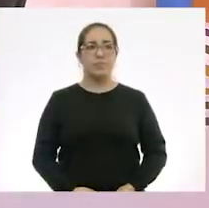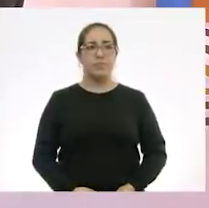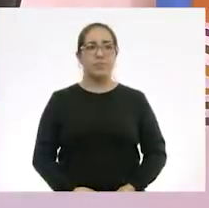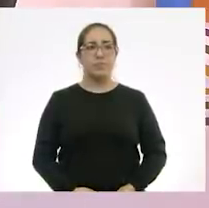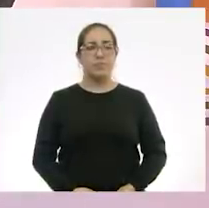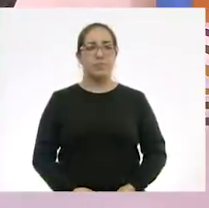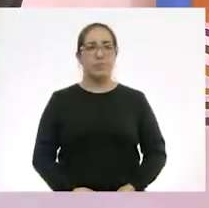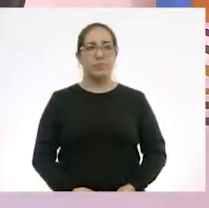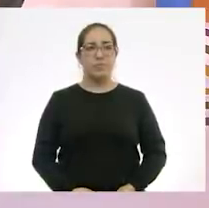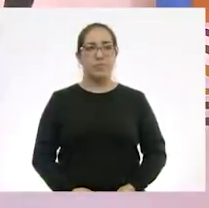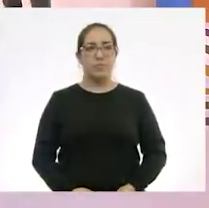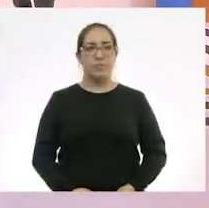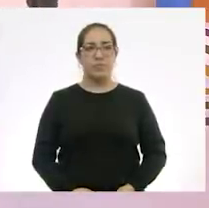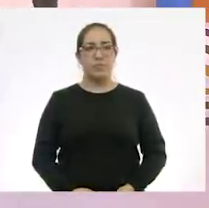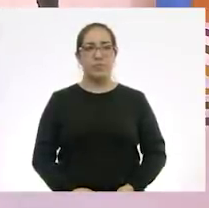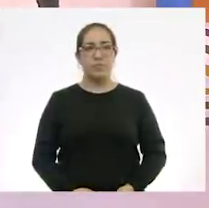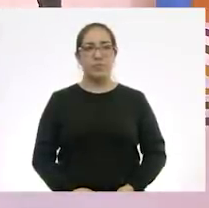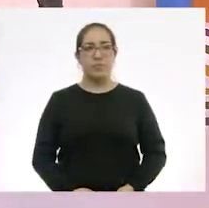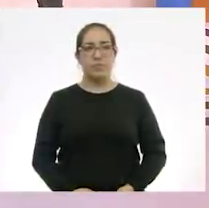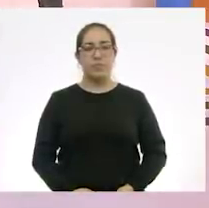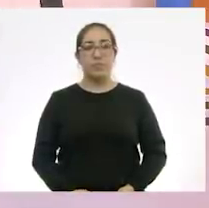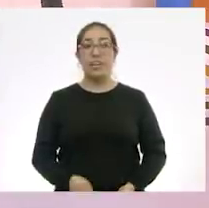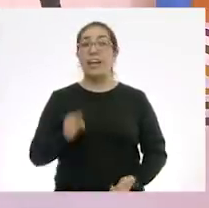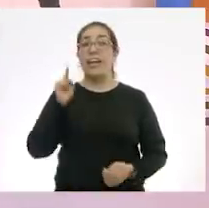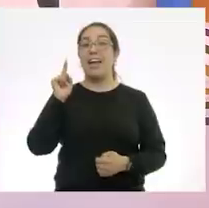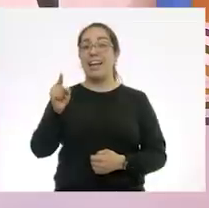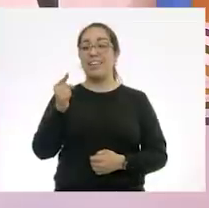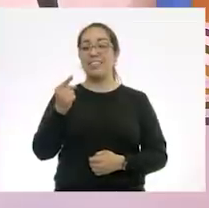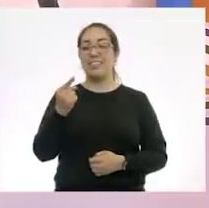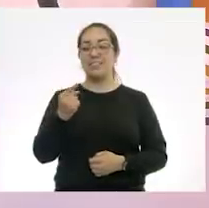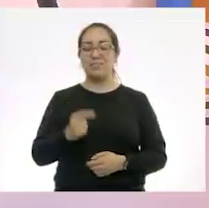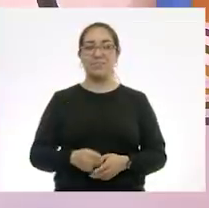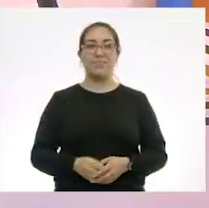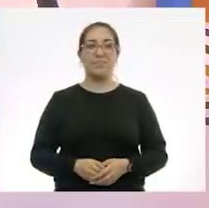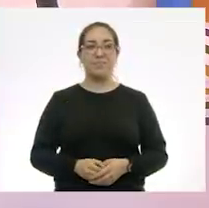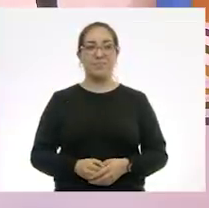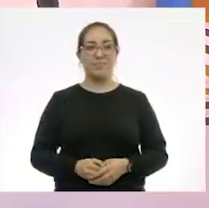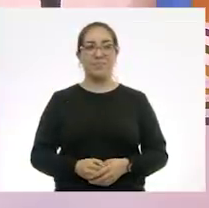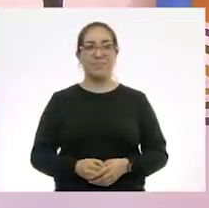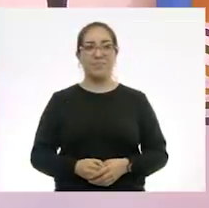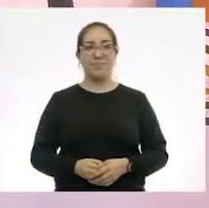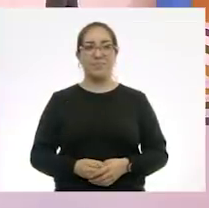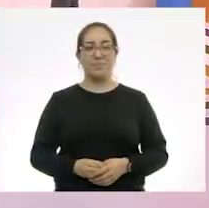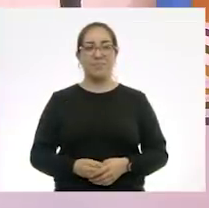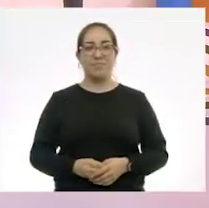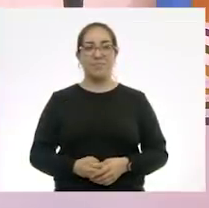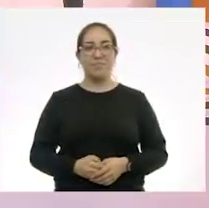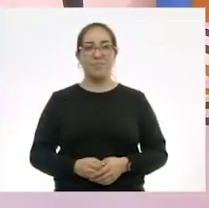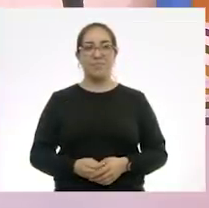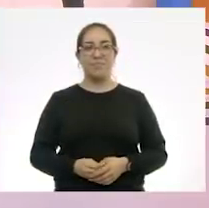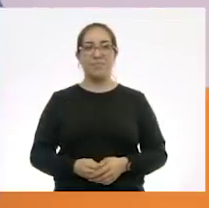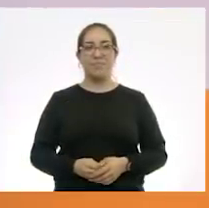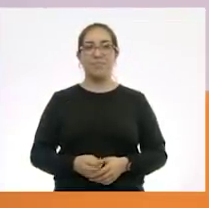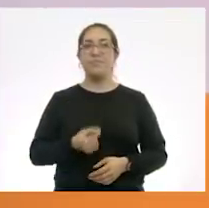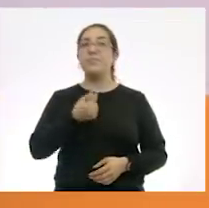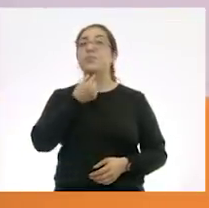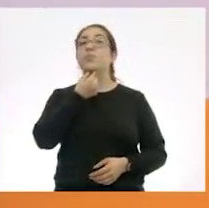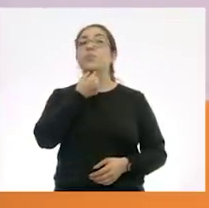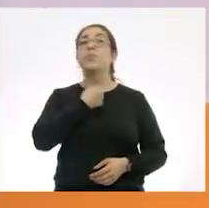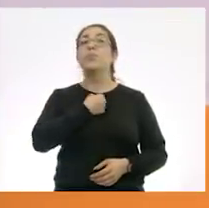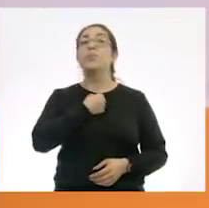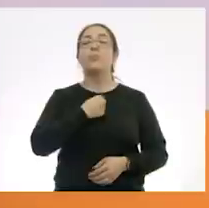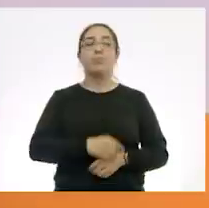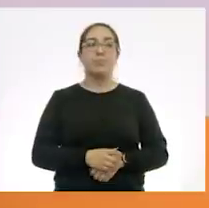el esófago. Aquí está. ¡Ay! Claro, tan delgado que cabe al costado del pizarrón. Muy